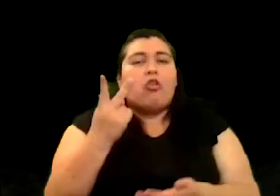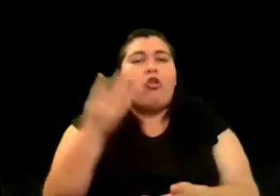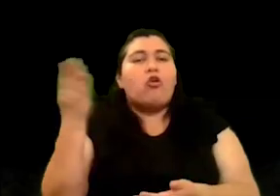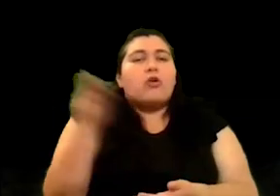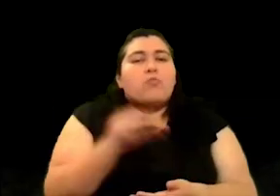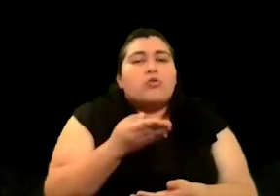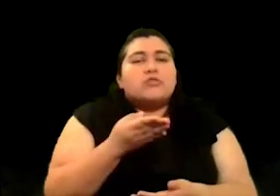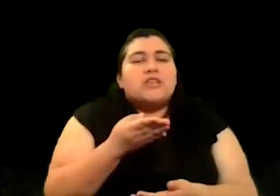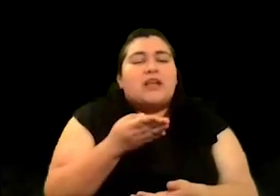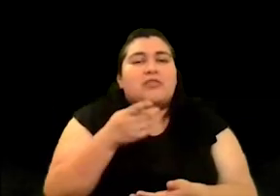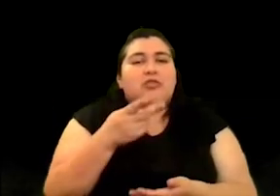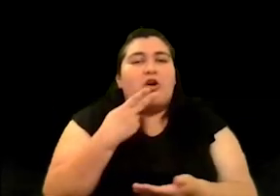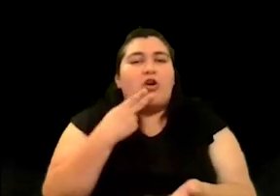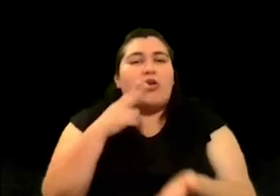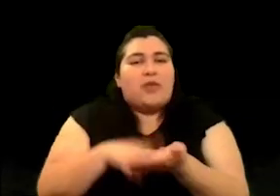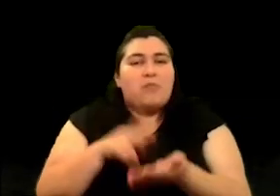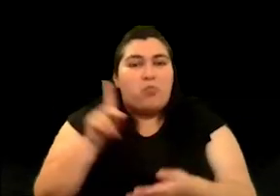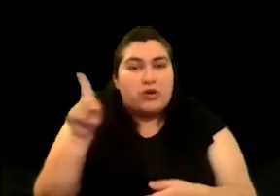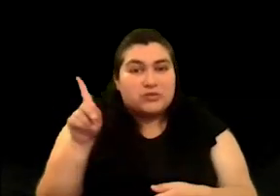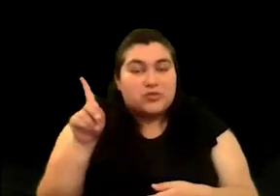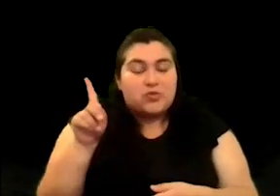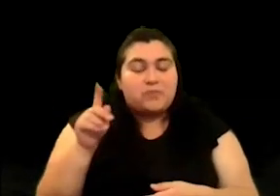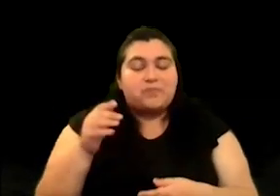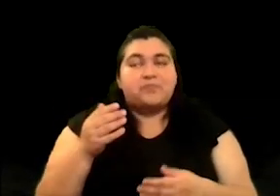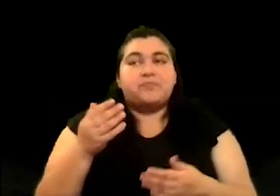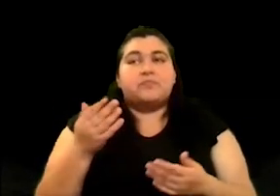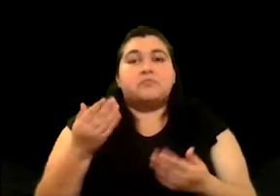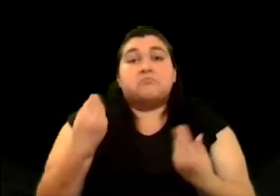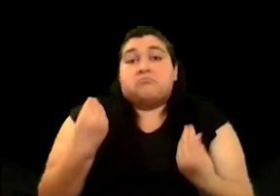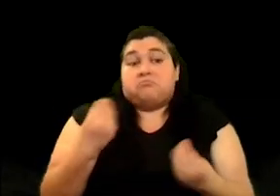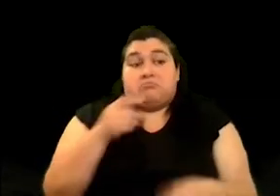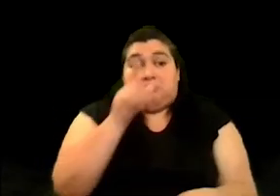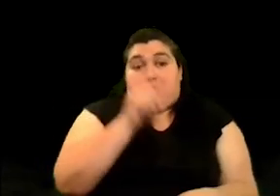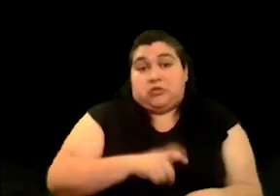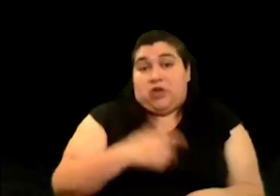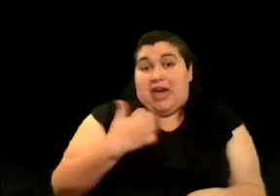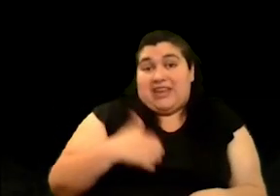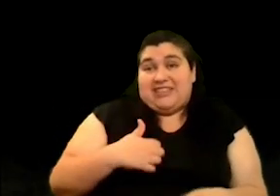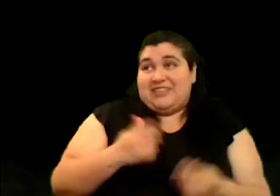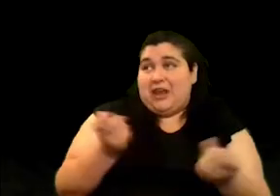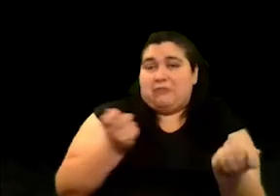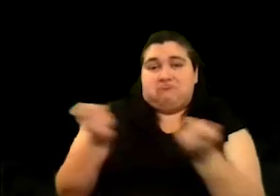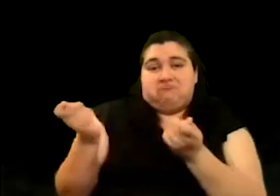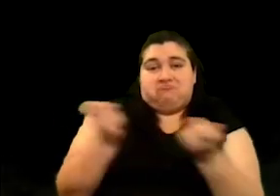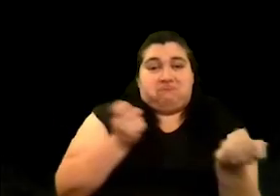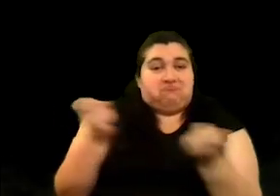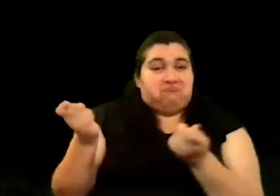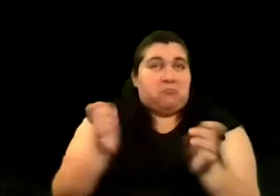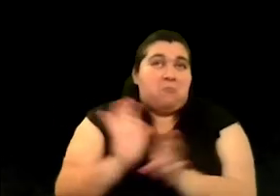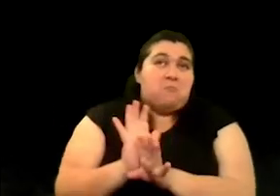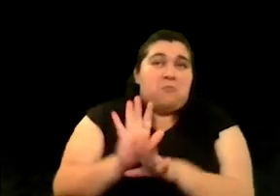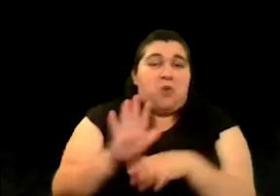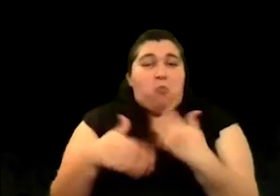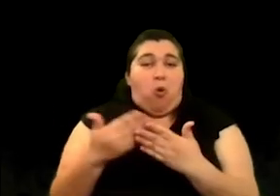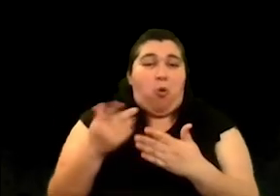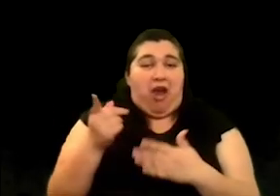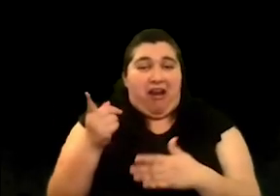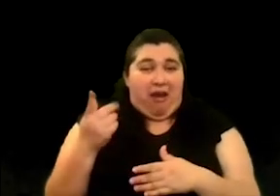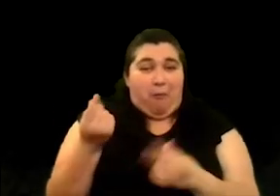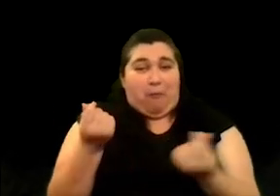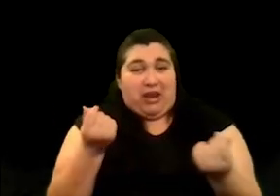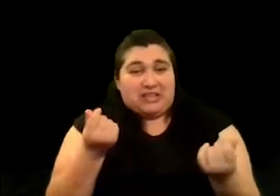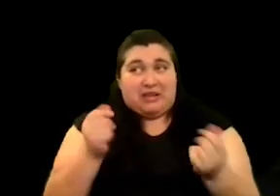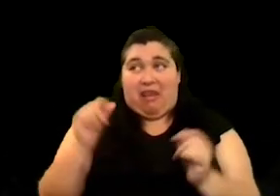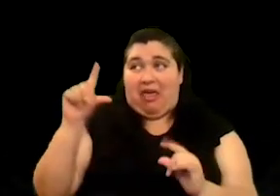IRAE. Entonces, ¿qué pasaba? El importador argentino jugaba con los precios. Y en el marco de los estudios de precio de transferencia